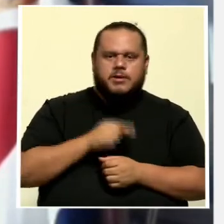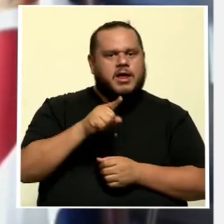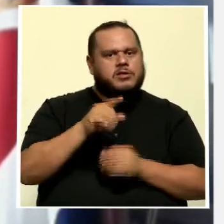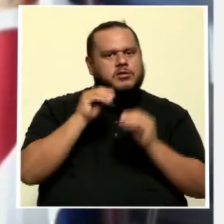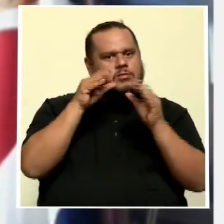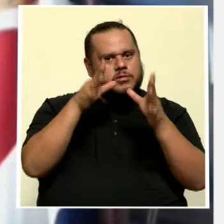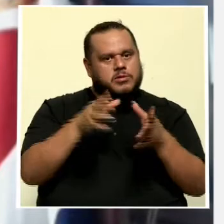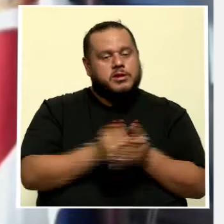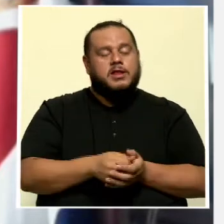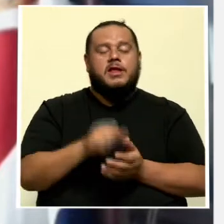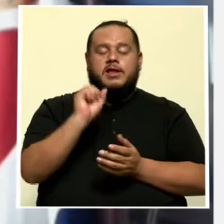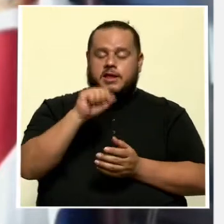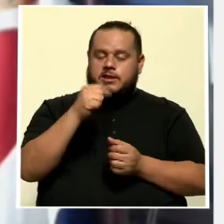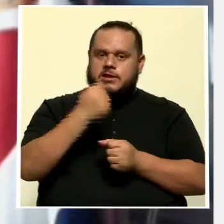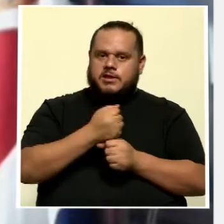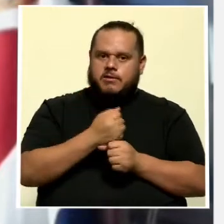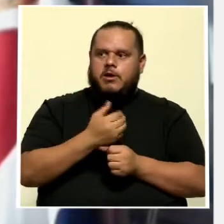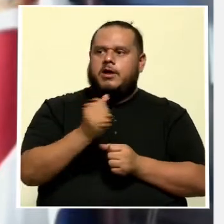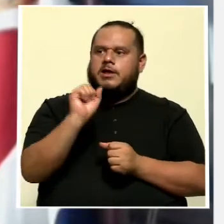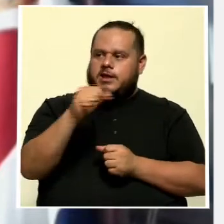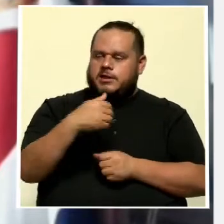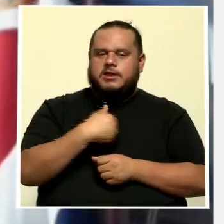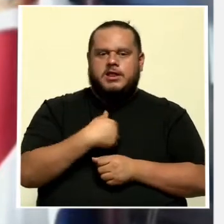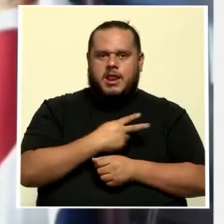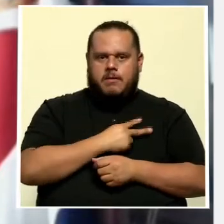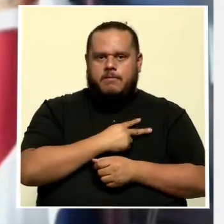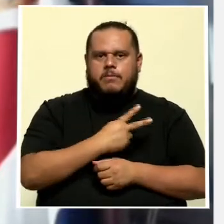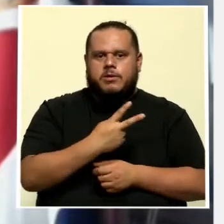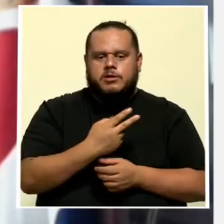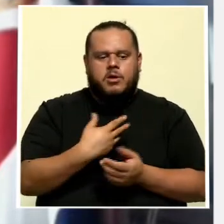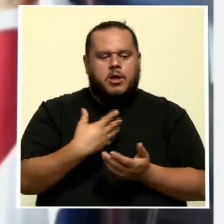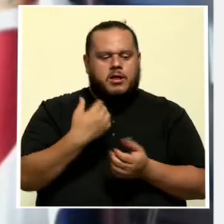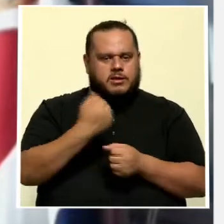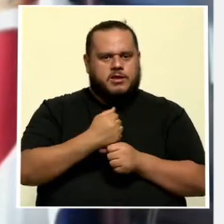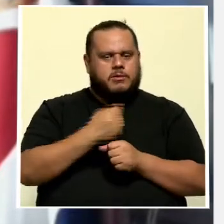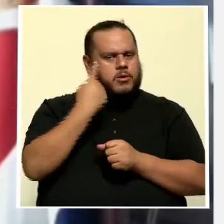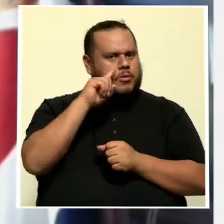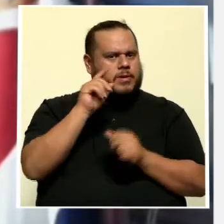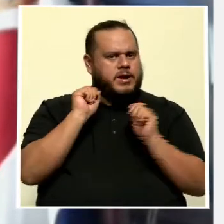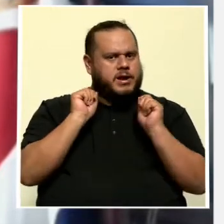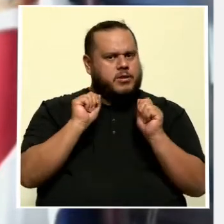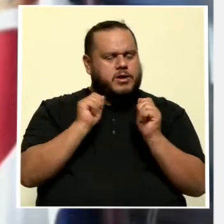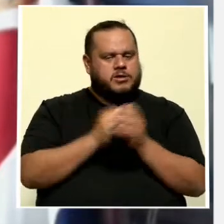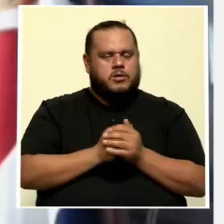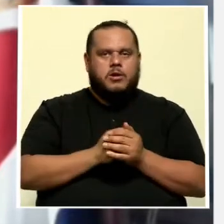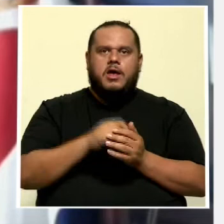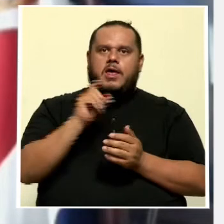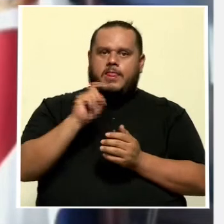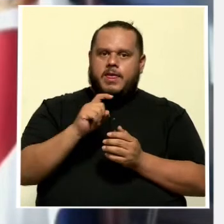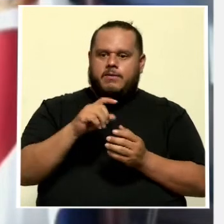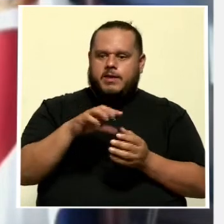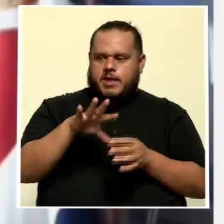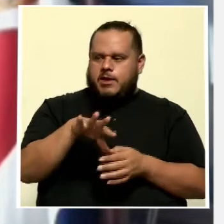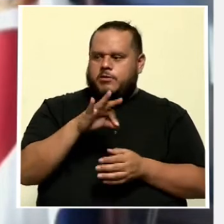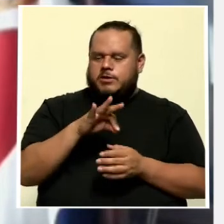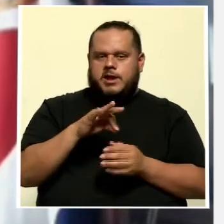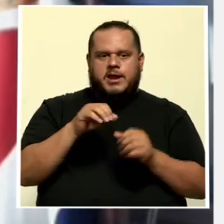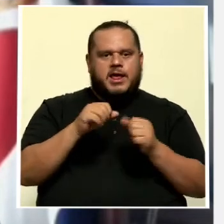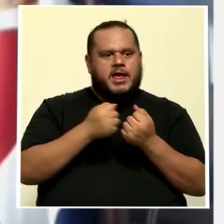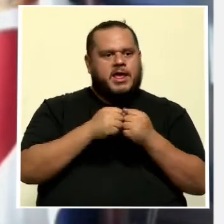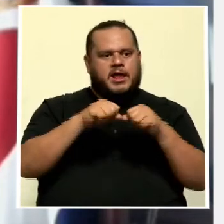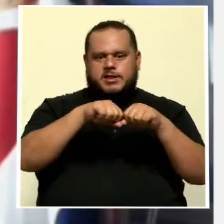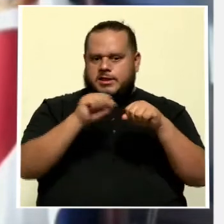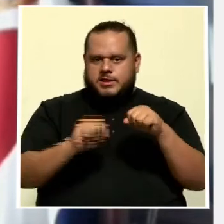maestros que sí trabajan, que sí tienen vocación de trabajo por la educación, pueden encontrar el esquema adecuado en